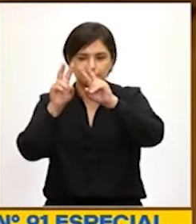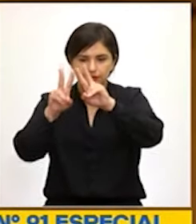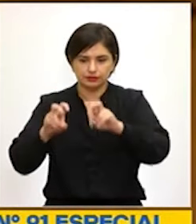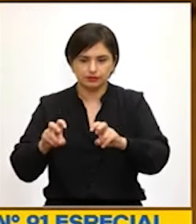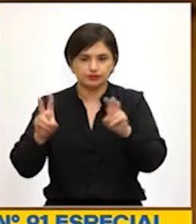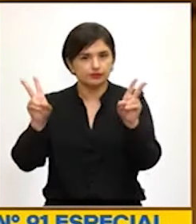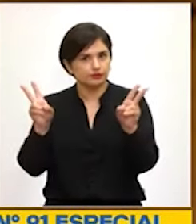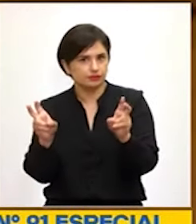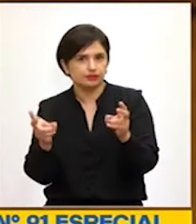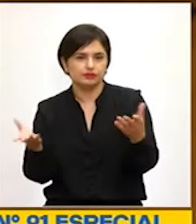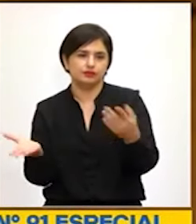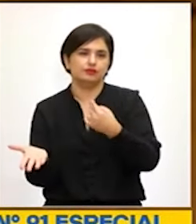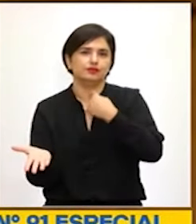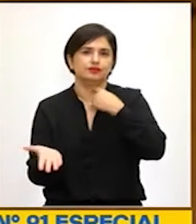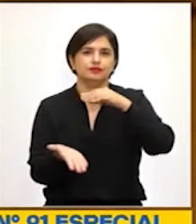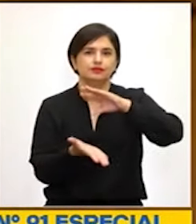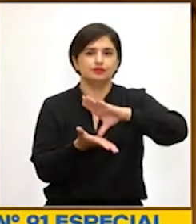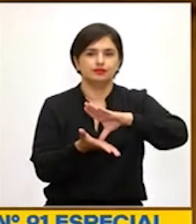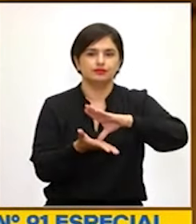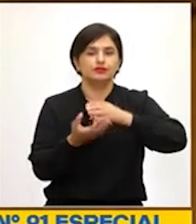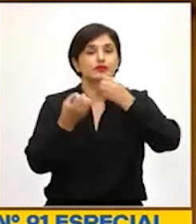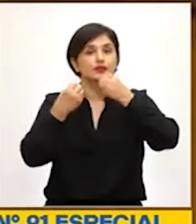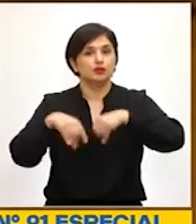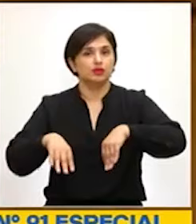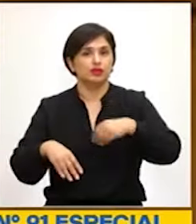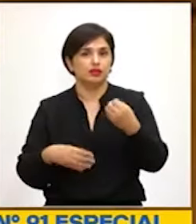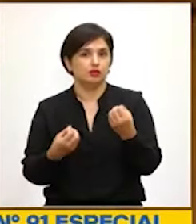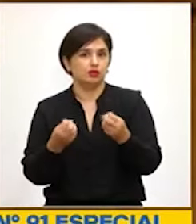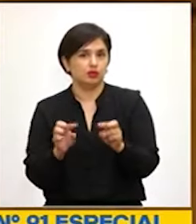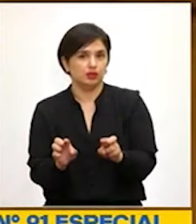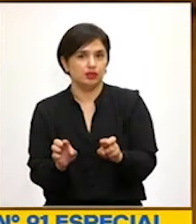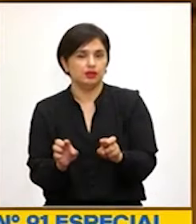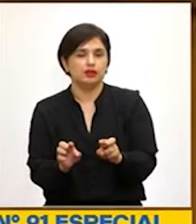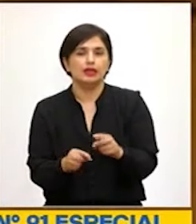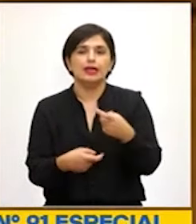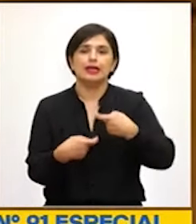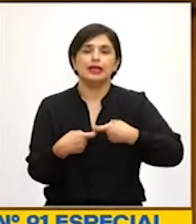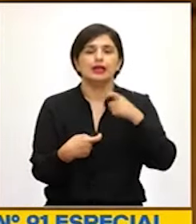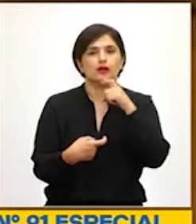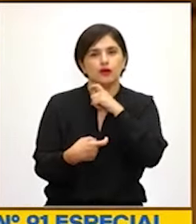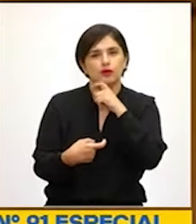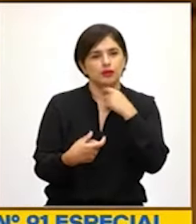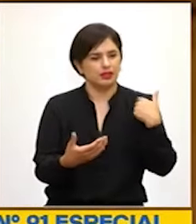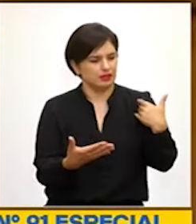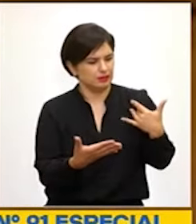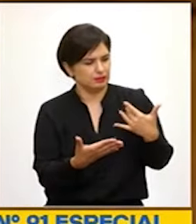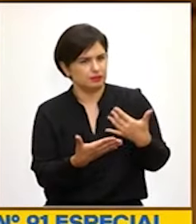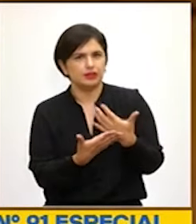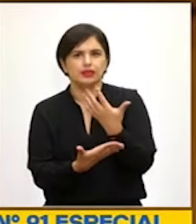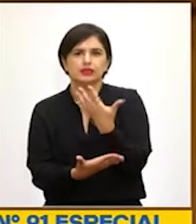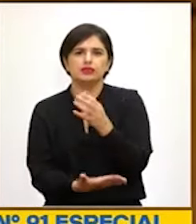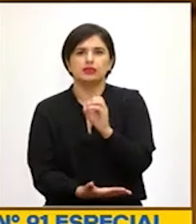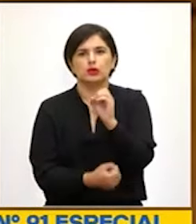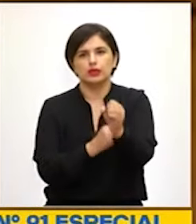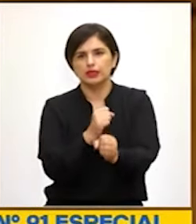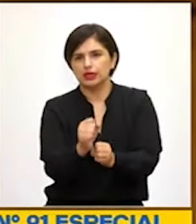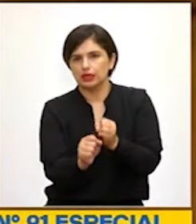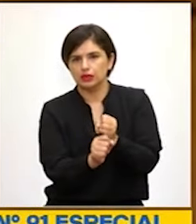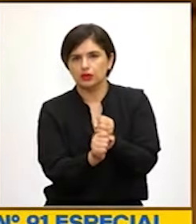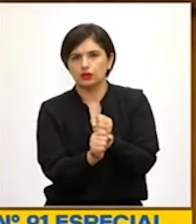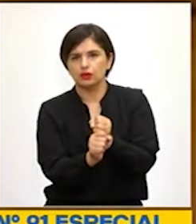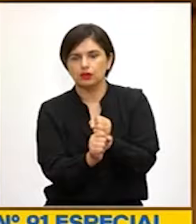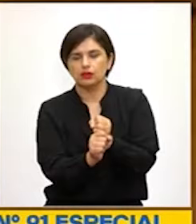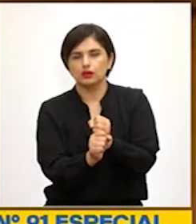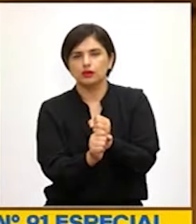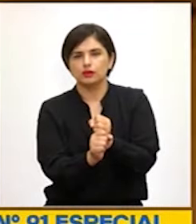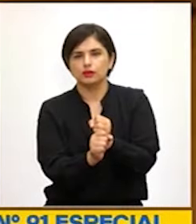salistre y el impacto que tuvo en nuestro país perdimos una oportunidad el cobre ya llev más de 50 años presidente por su